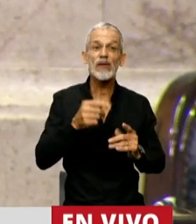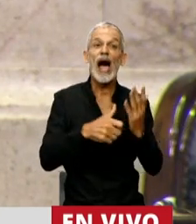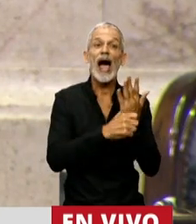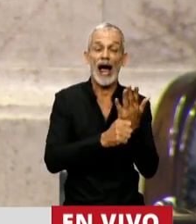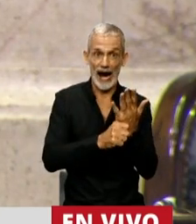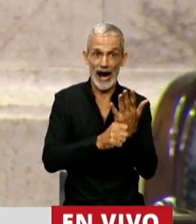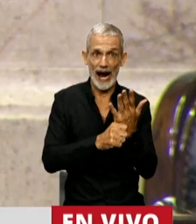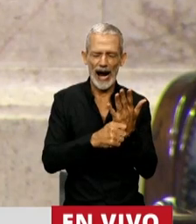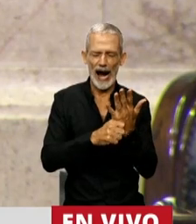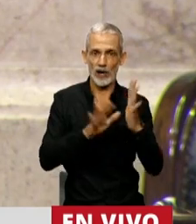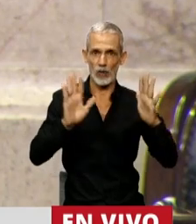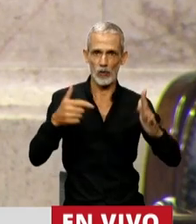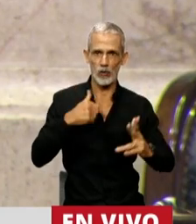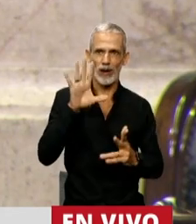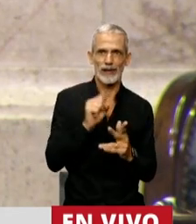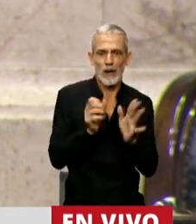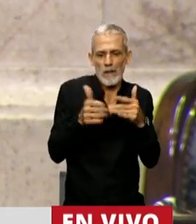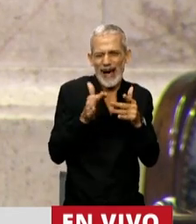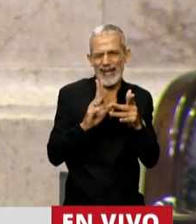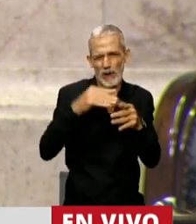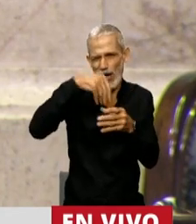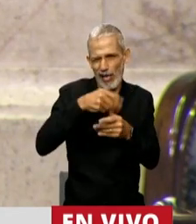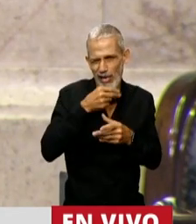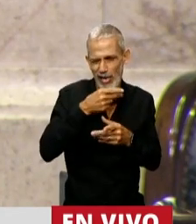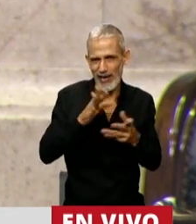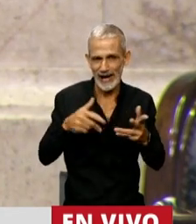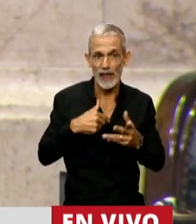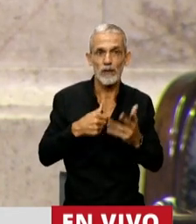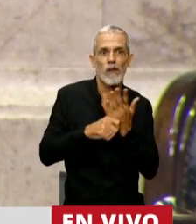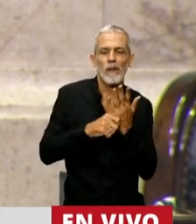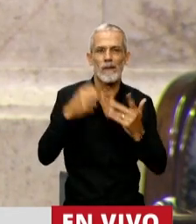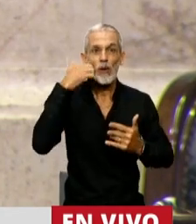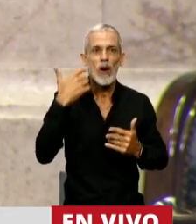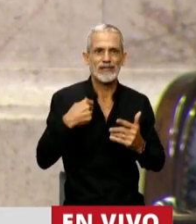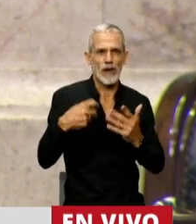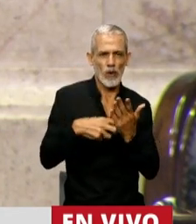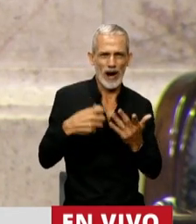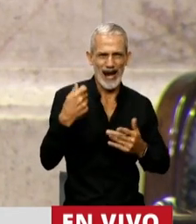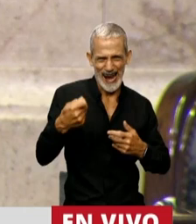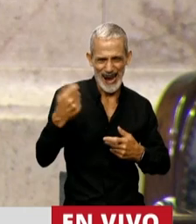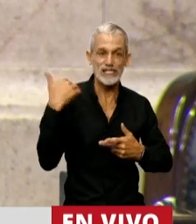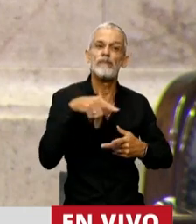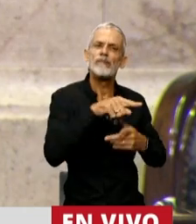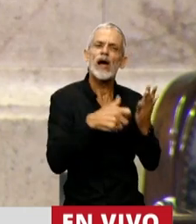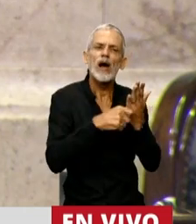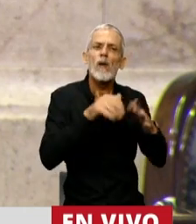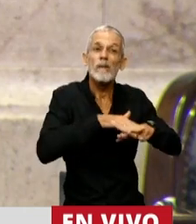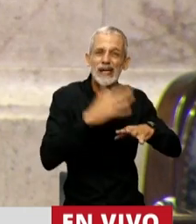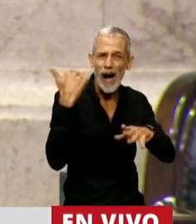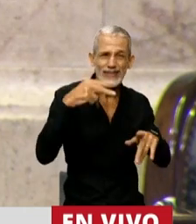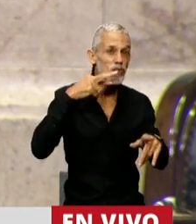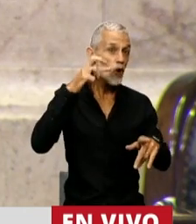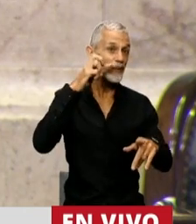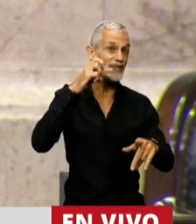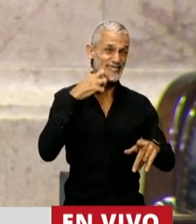carne atrevido traje el paquete y nada más porque me daba vergüenza y con carne por la calle hoy un jubilado con la mínima en